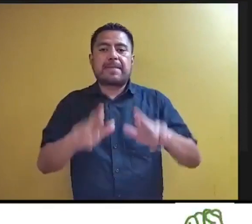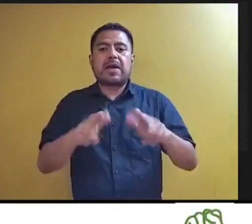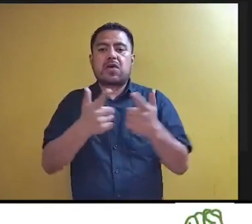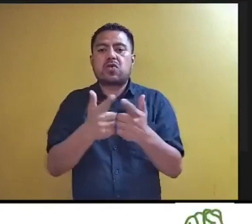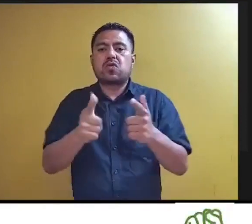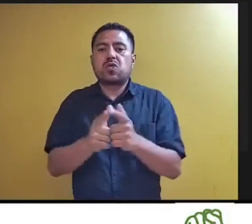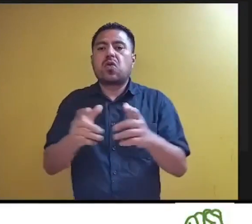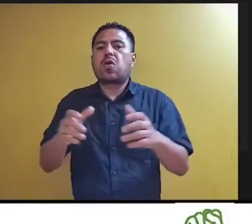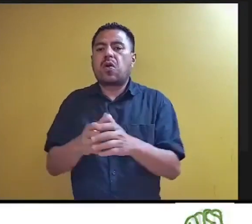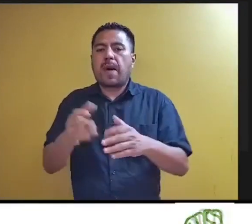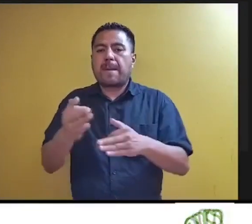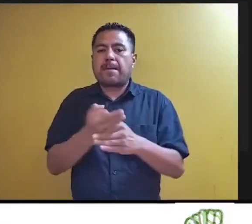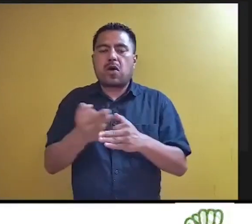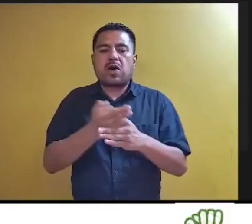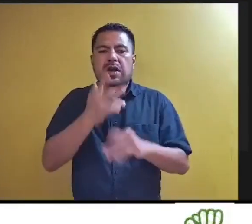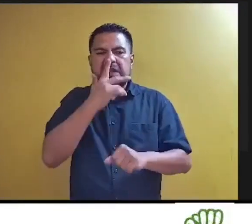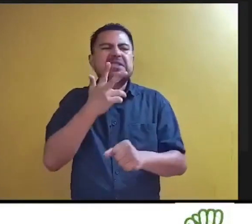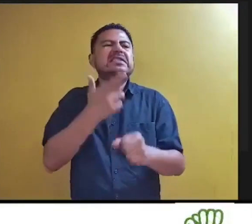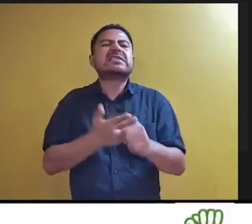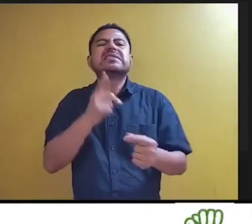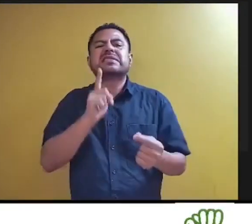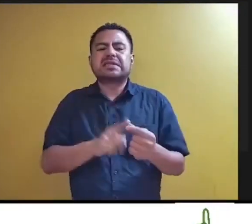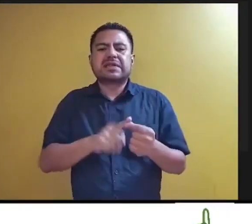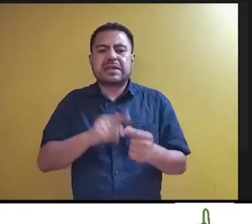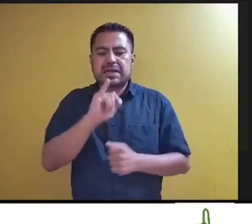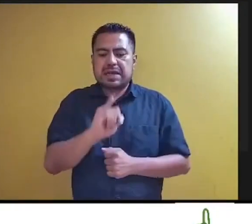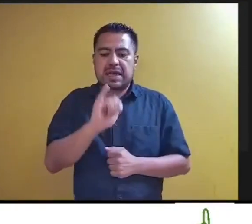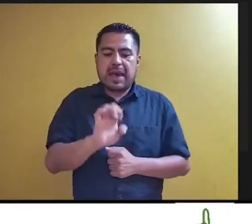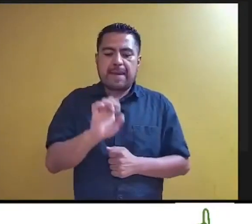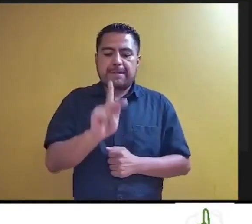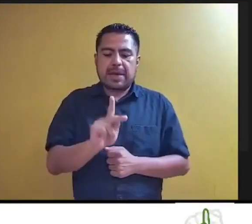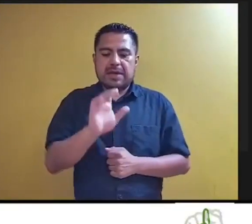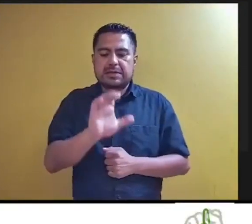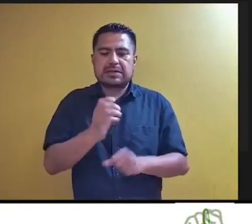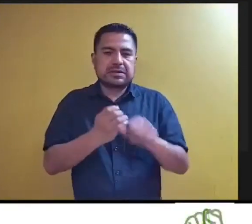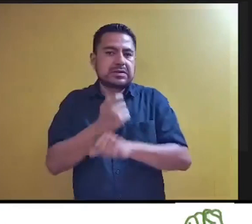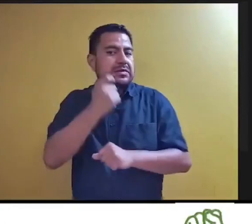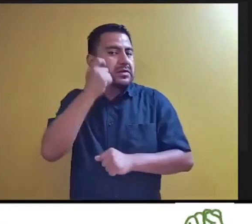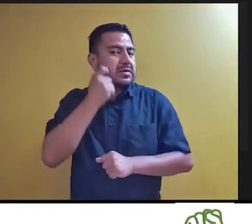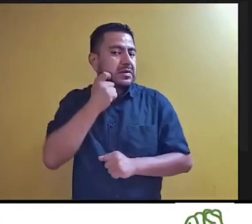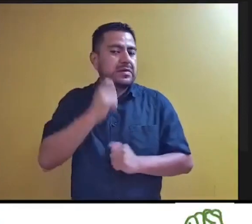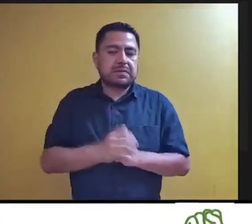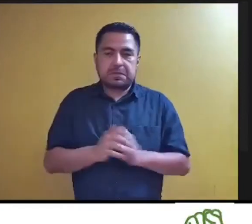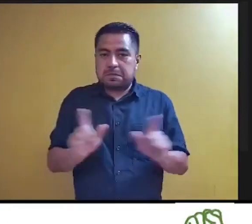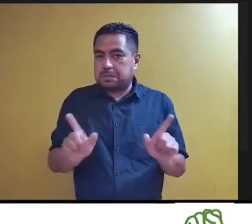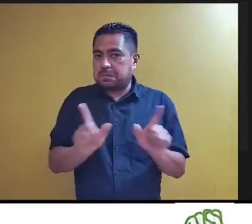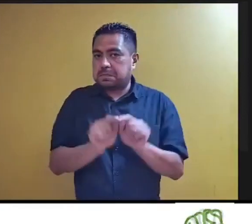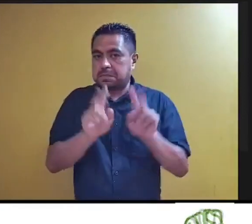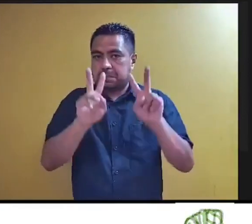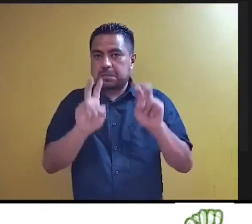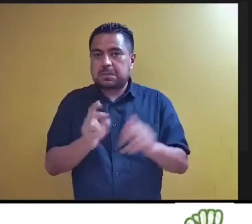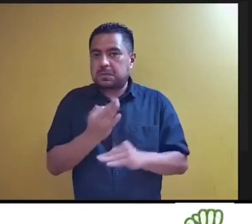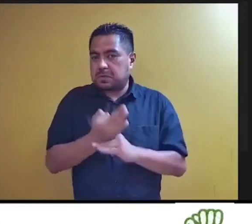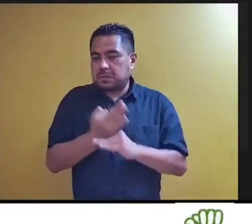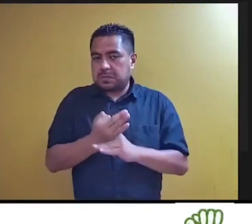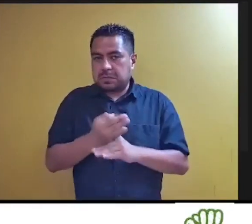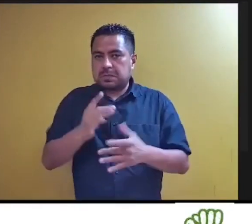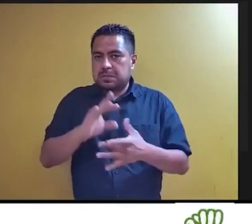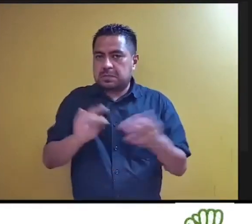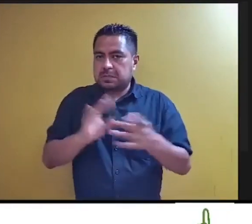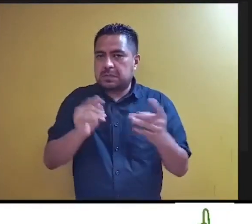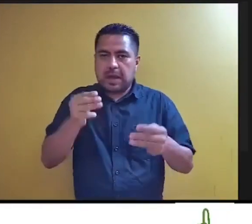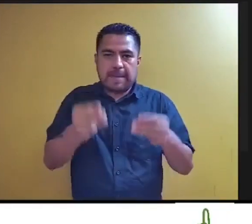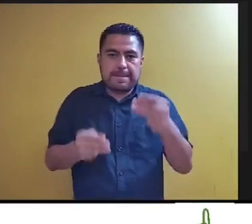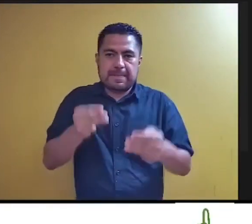Partido Morena y la autoridad responsable del Instituto Electoral de Participación Ciudadana del Estado de Guerrero. Son los asuntos a tratar, magistradas,